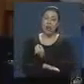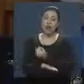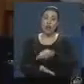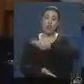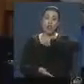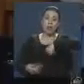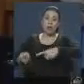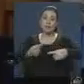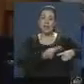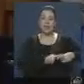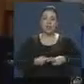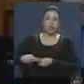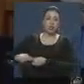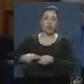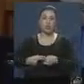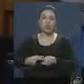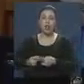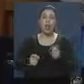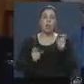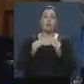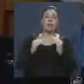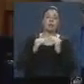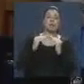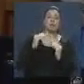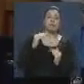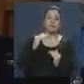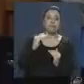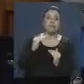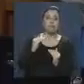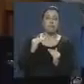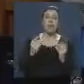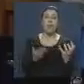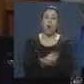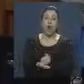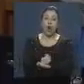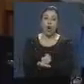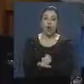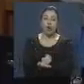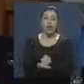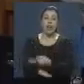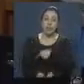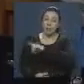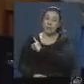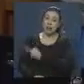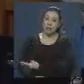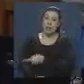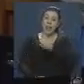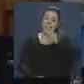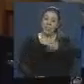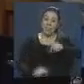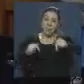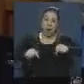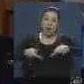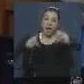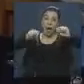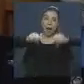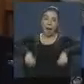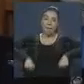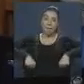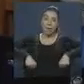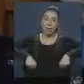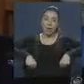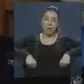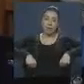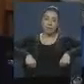nuestra sociedad hacia los más desventajados. Y es una conquista que con toda nuestra fuerza tenemos que hoy día aprobar,